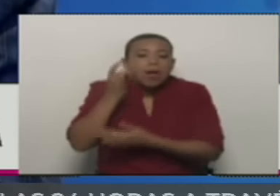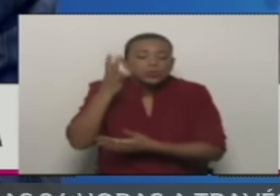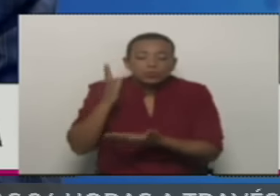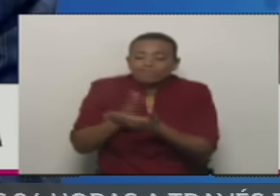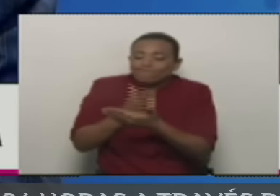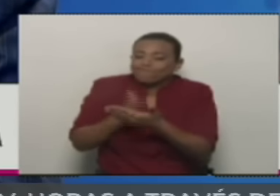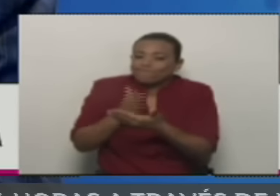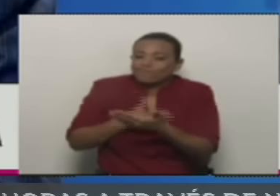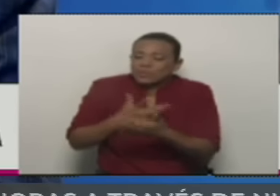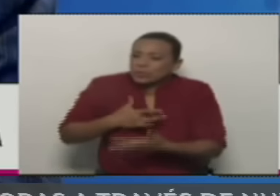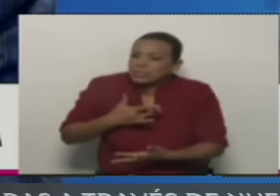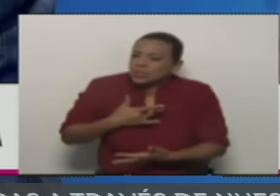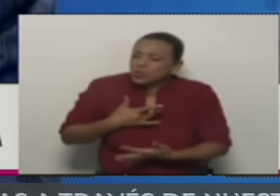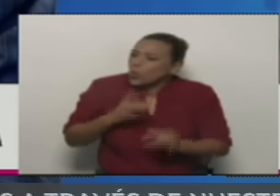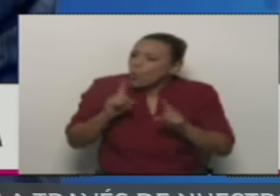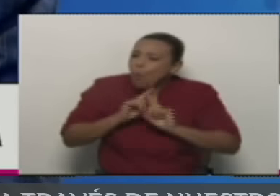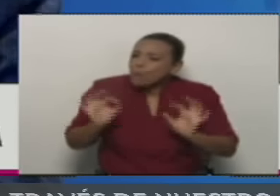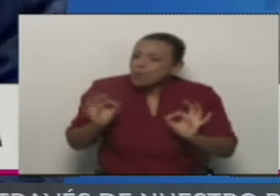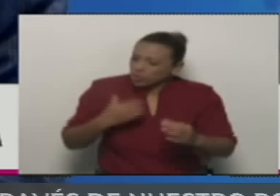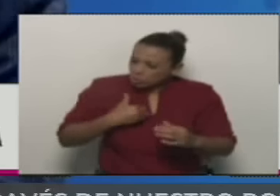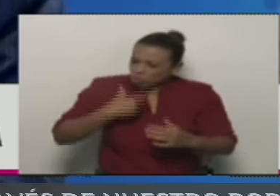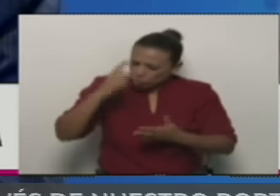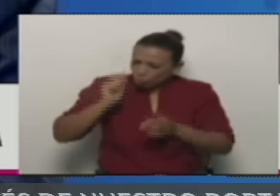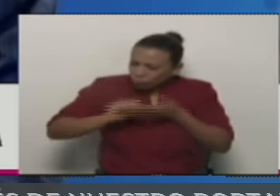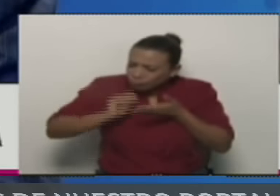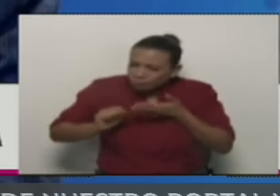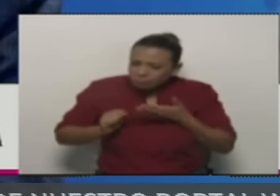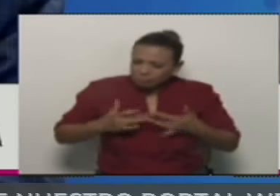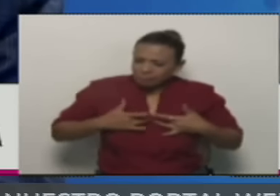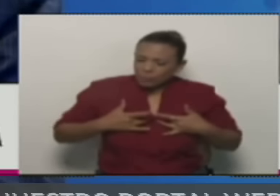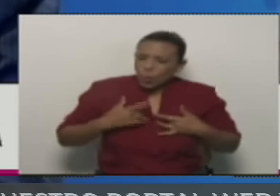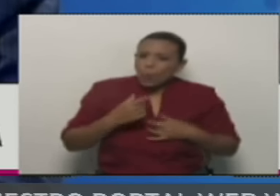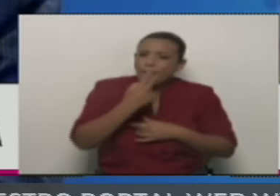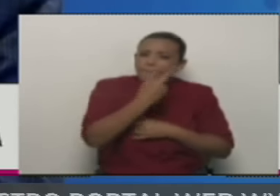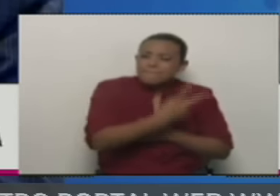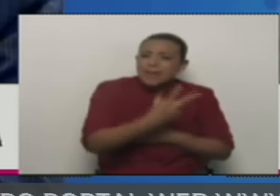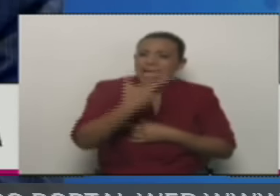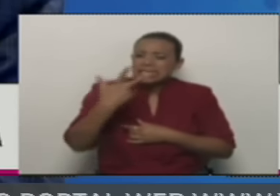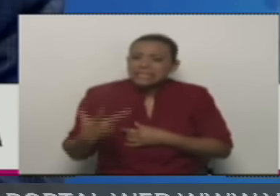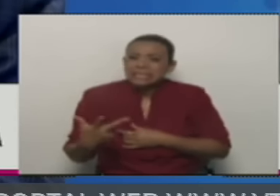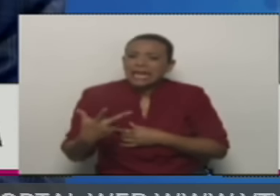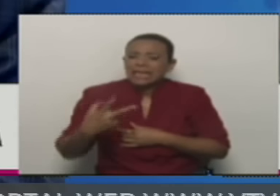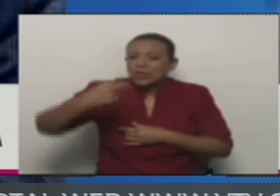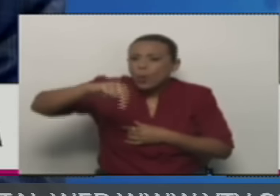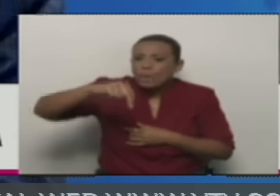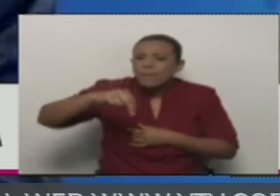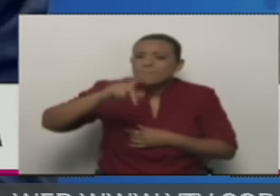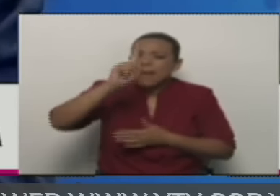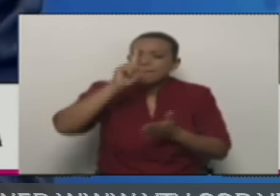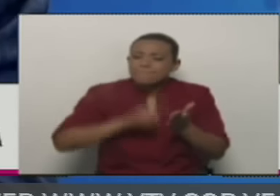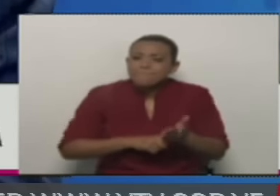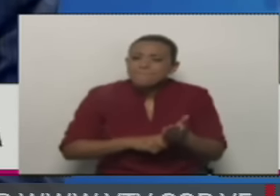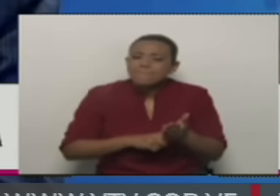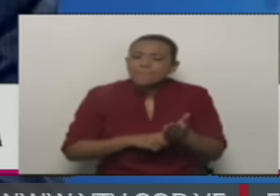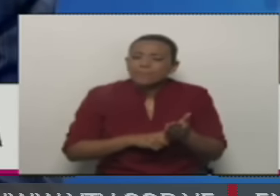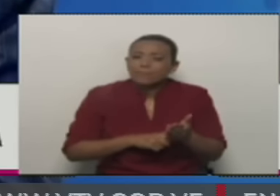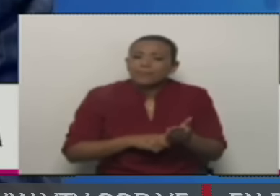que lo siento como que yo hubiera nacido el 23 de noviembre de 1962 y esta fuera mi partida de